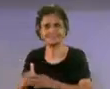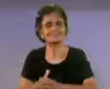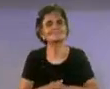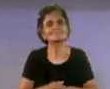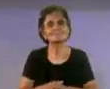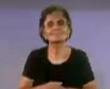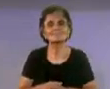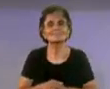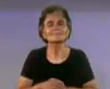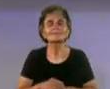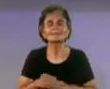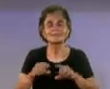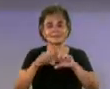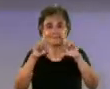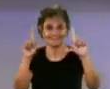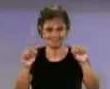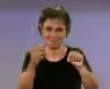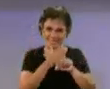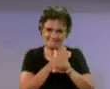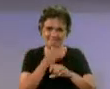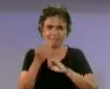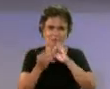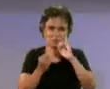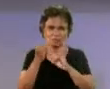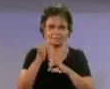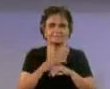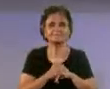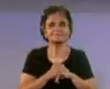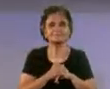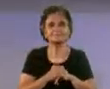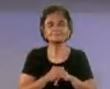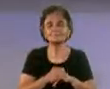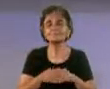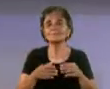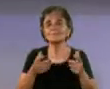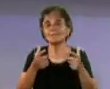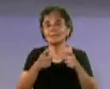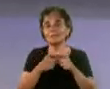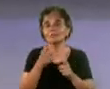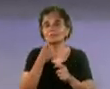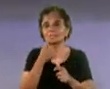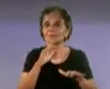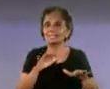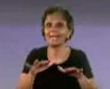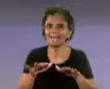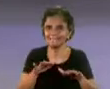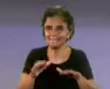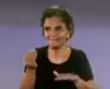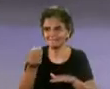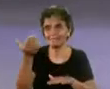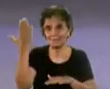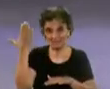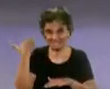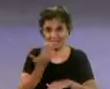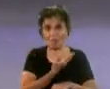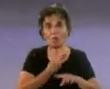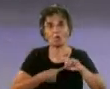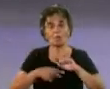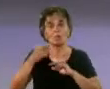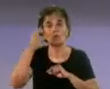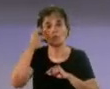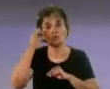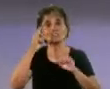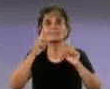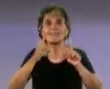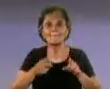Lo adelantábamos en los títulos y luego de inaugurar una nueva jornada de San Luis Activa, este sábado el gobernador Claudio Poggi aprovechó la oportunidad para